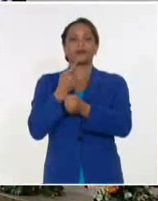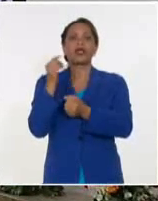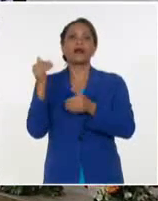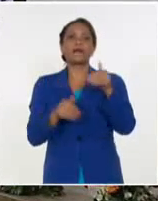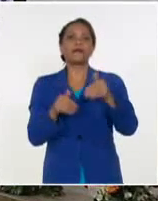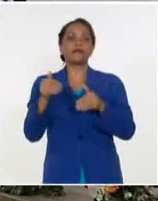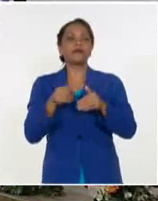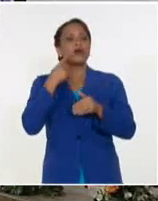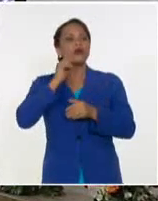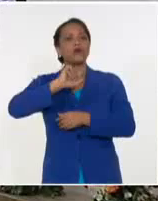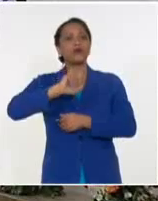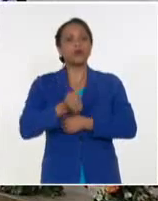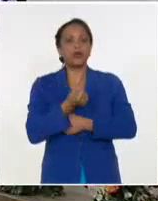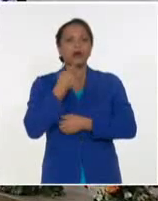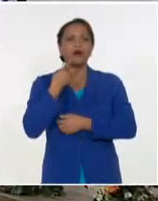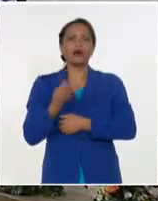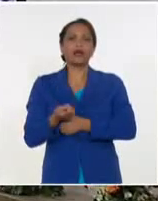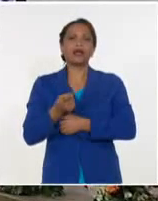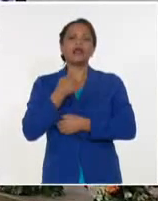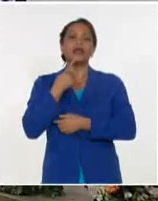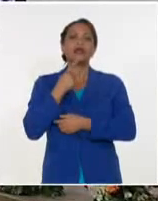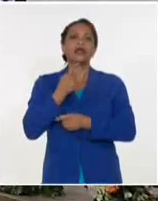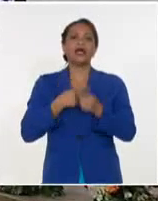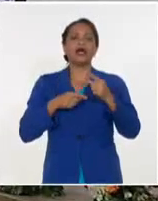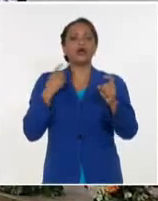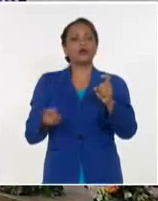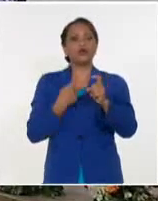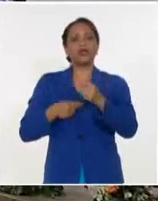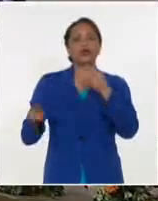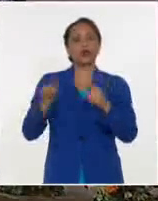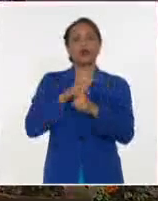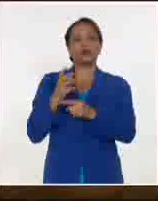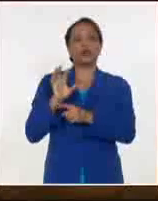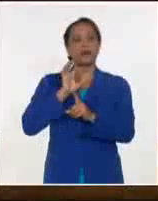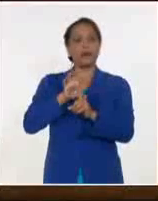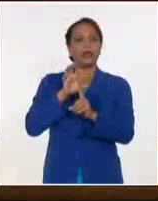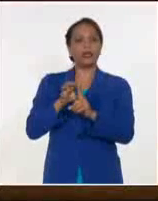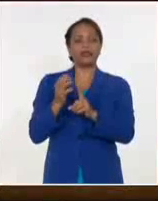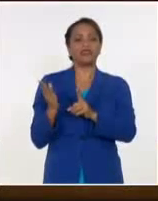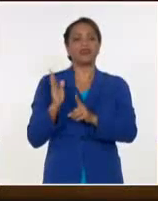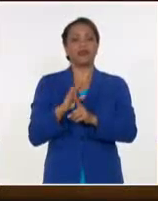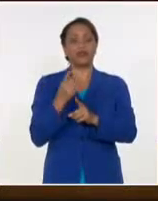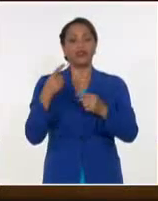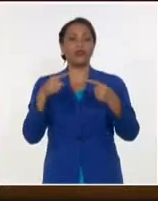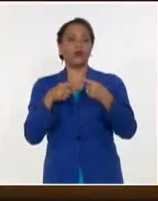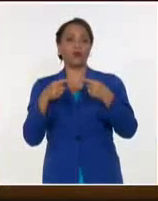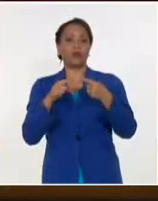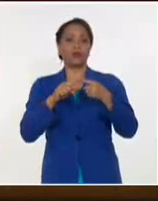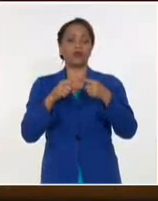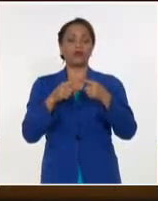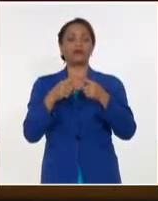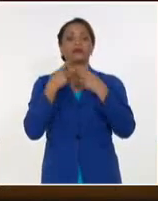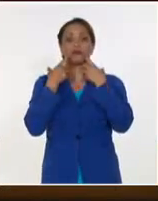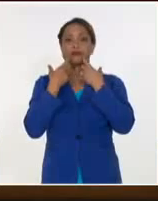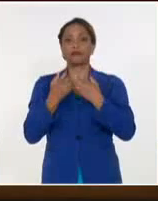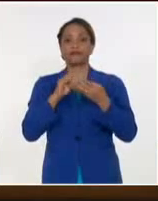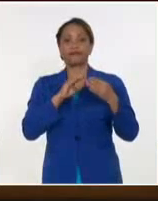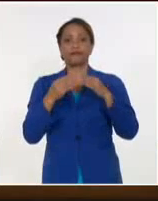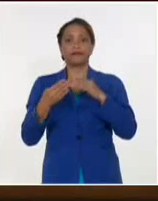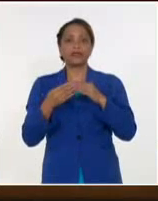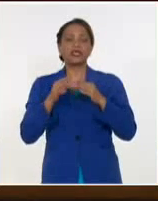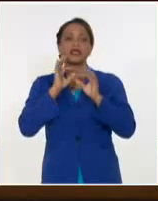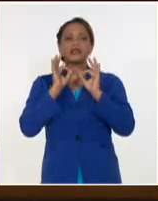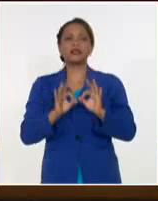vieron obligados a desafiar las amenazas y la violencia provenientes de los opositores al diálogo, quienes contaban y